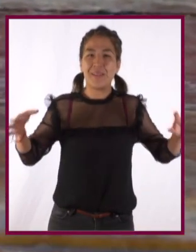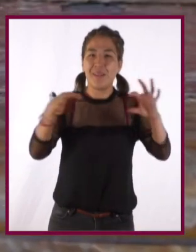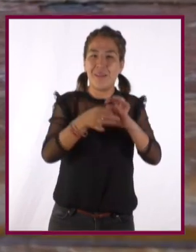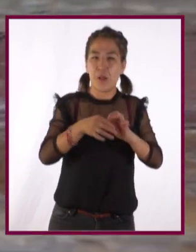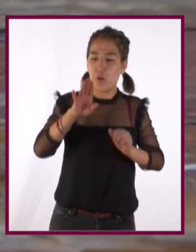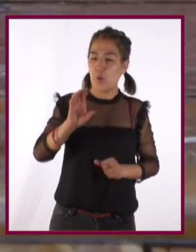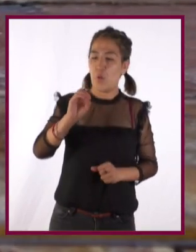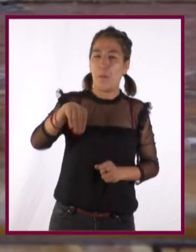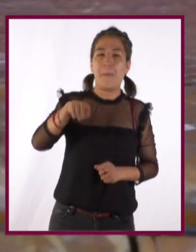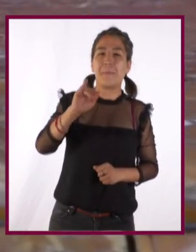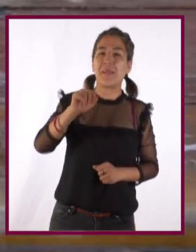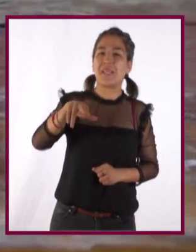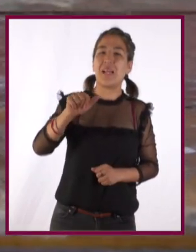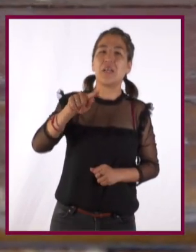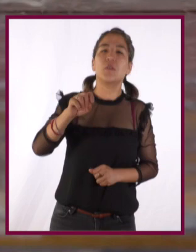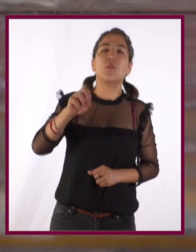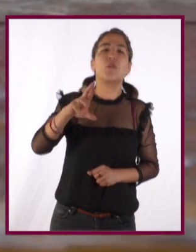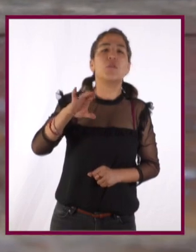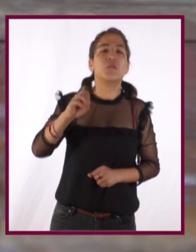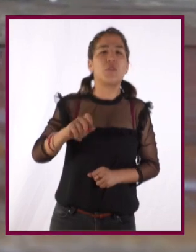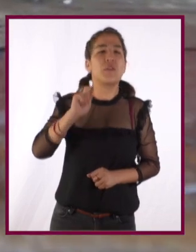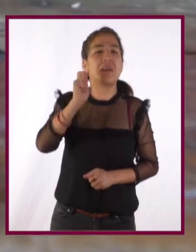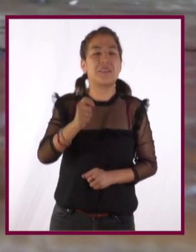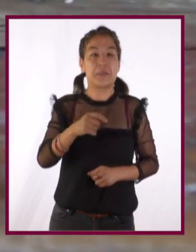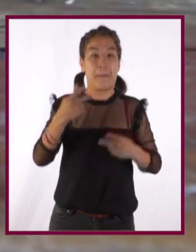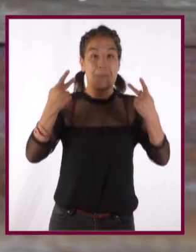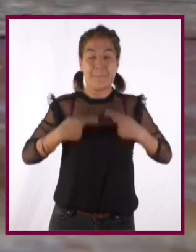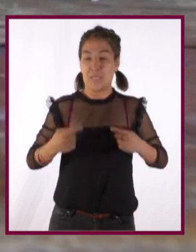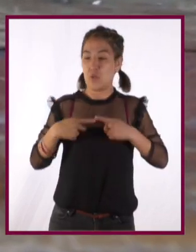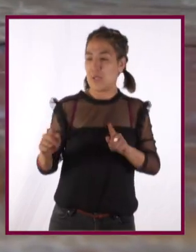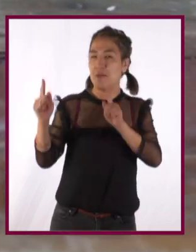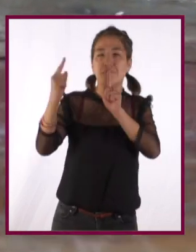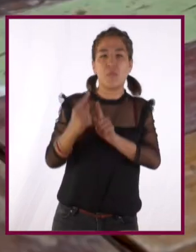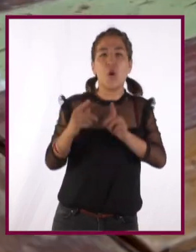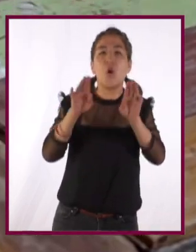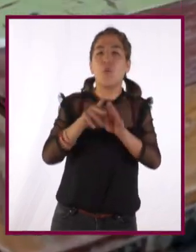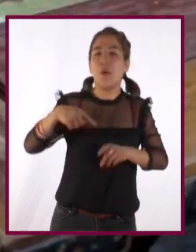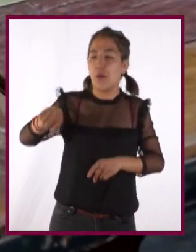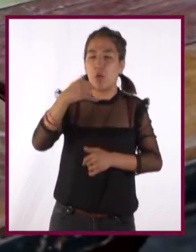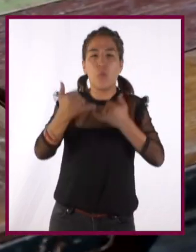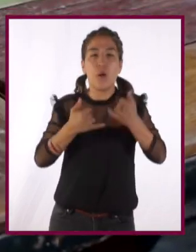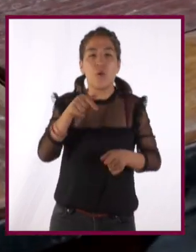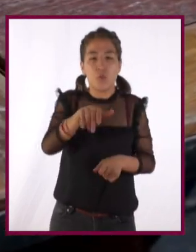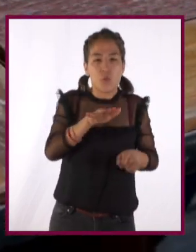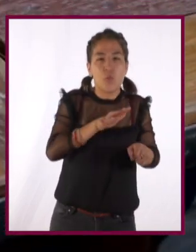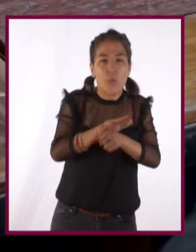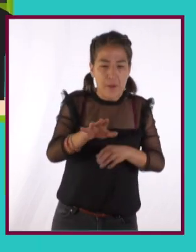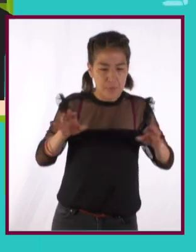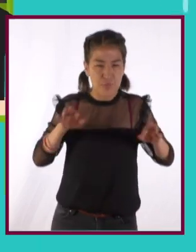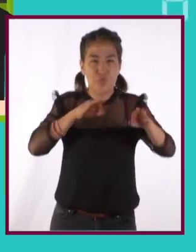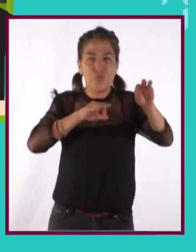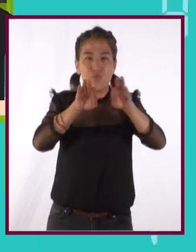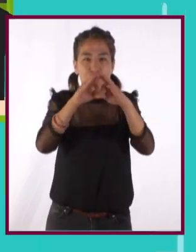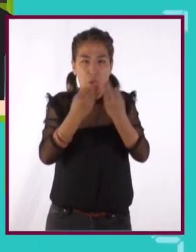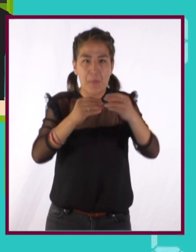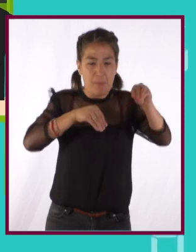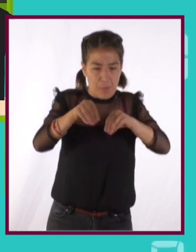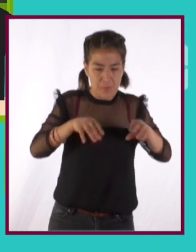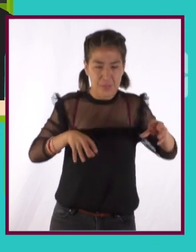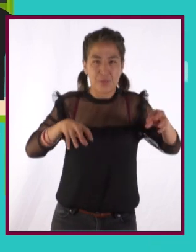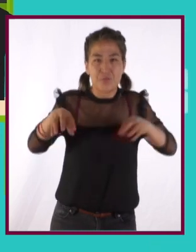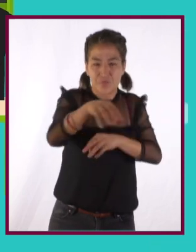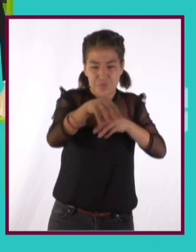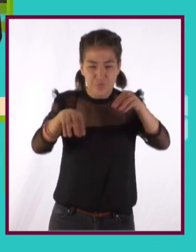qué consisten estos juegos combinatorios? Aquí es donde ambos jugadores conocen siempre el estado del juego y el conjunto de